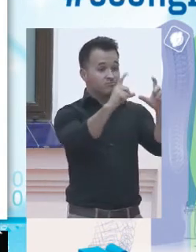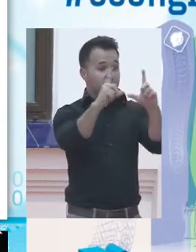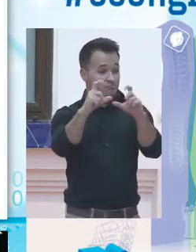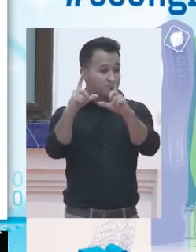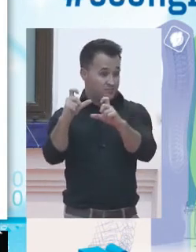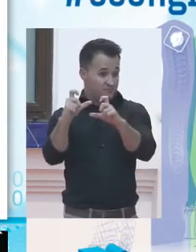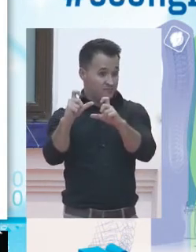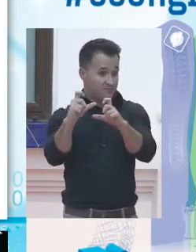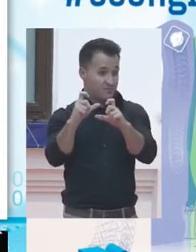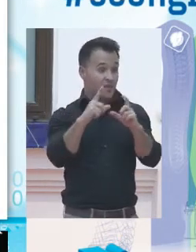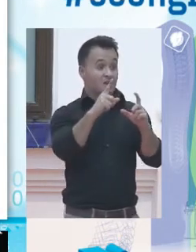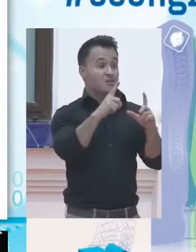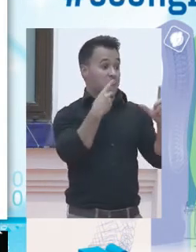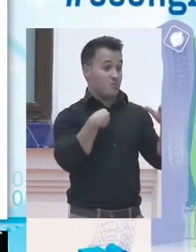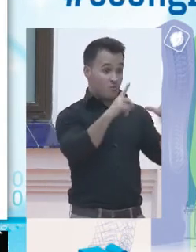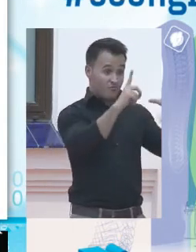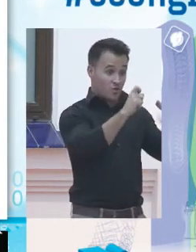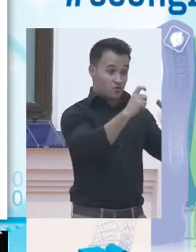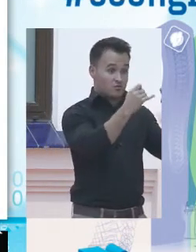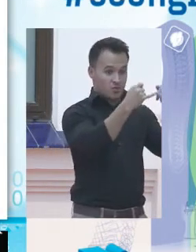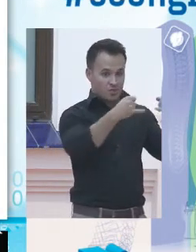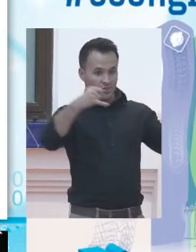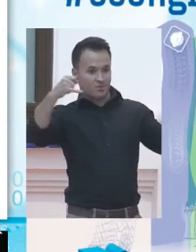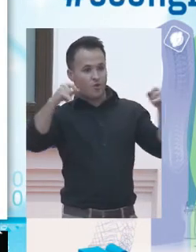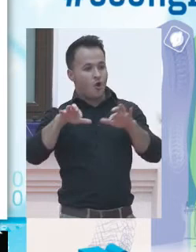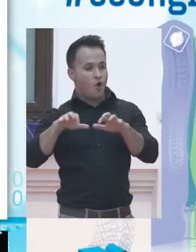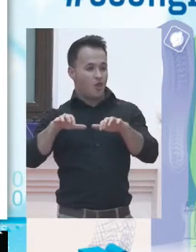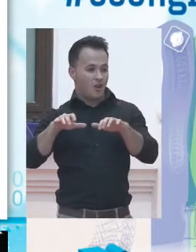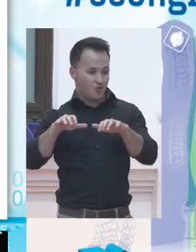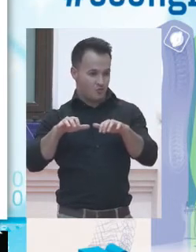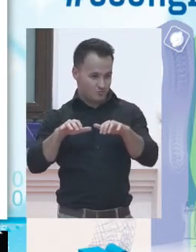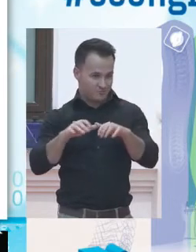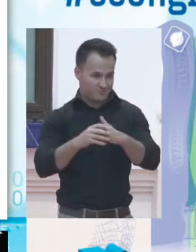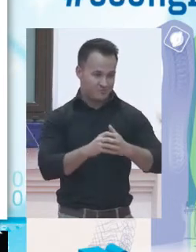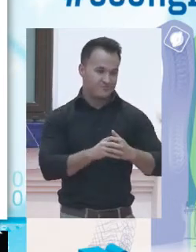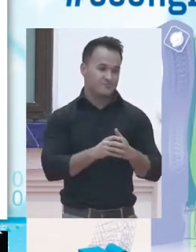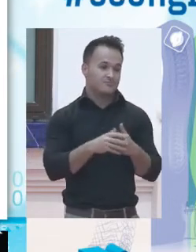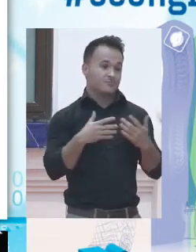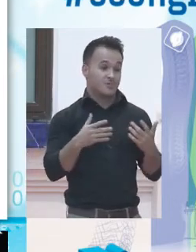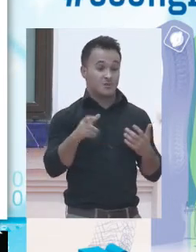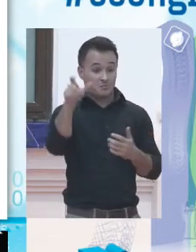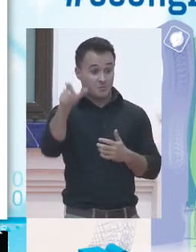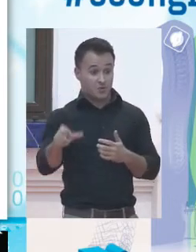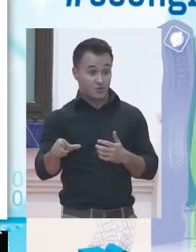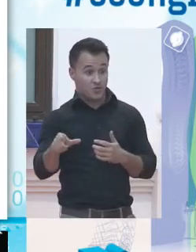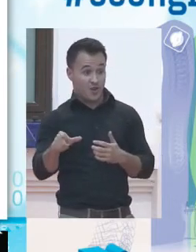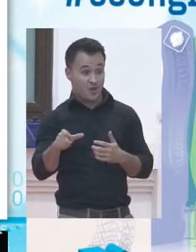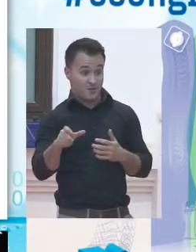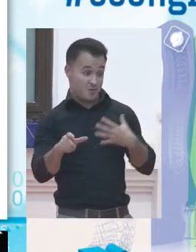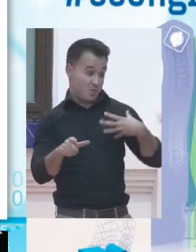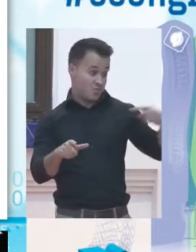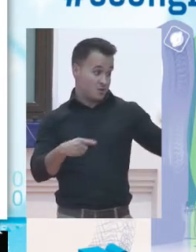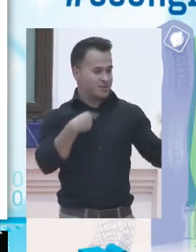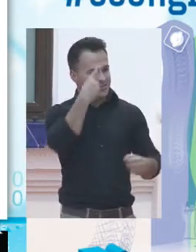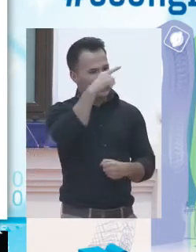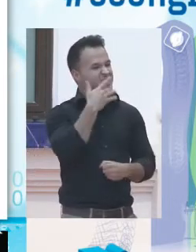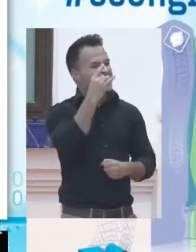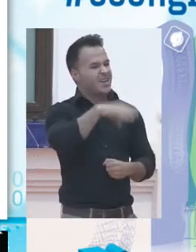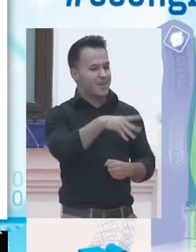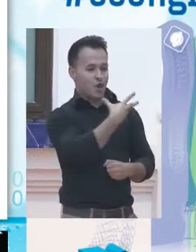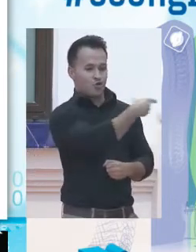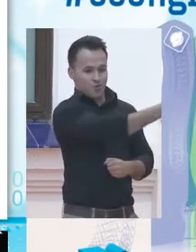fotos venían al ordenador fijo del dueño del móvil. Entonces tiene como 1000 fotos, sabe quién es, cómo se llama, que ha estado en Emiratos Árabes, que lo sabe